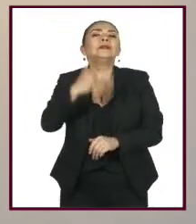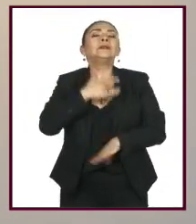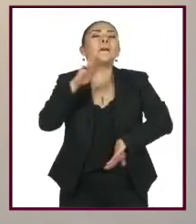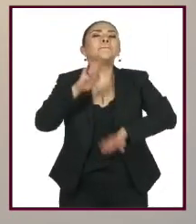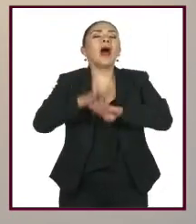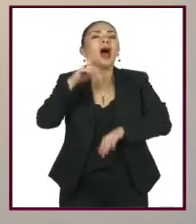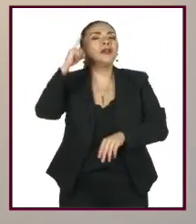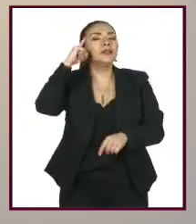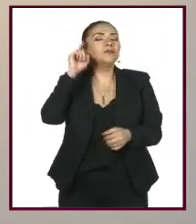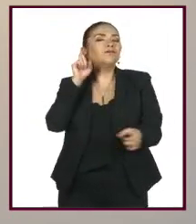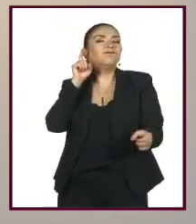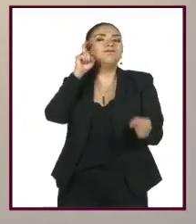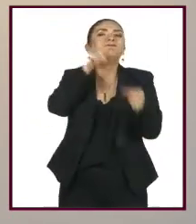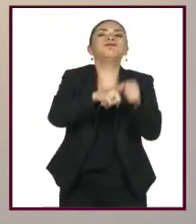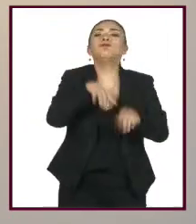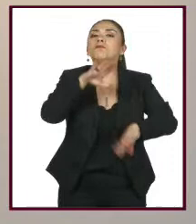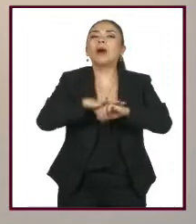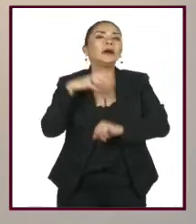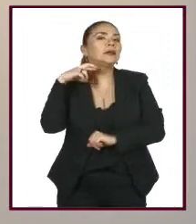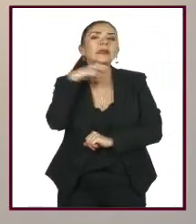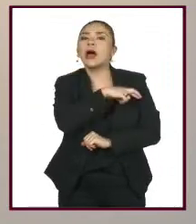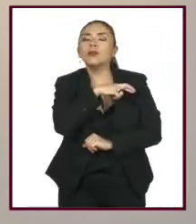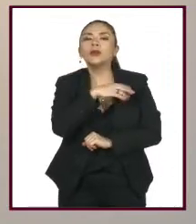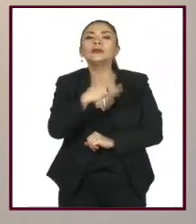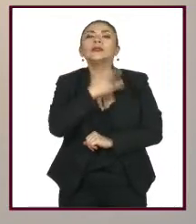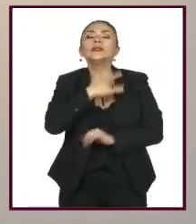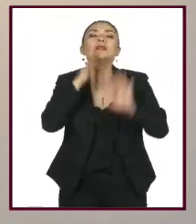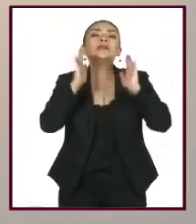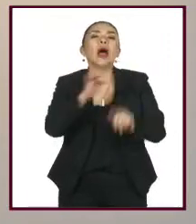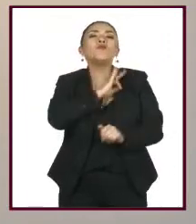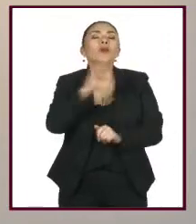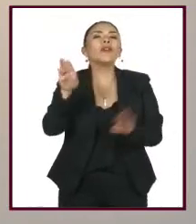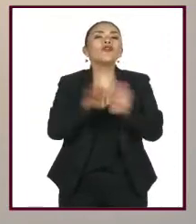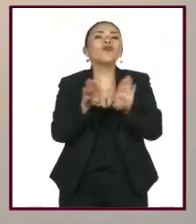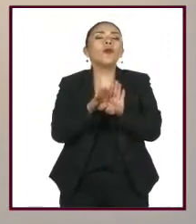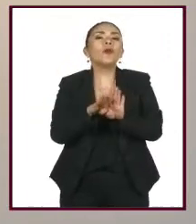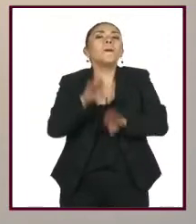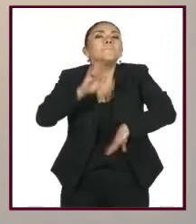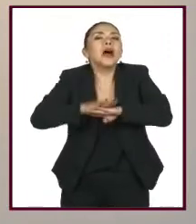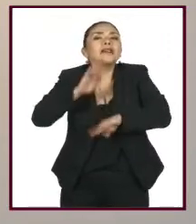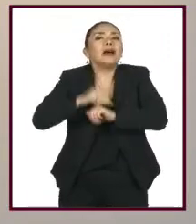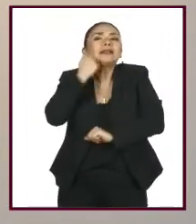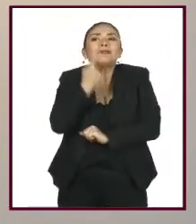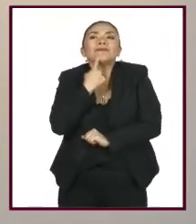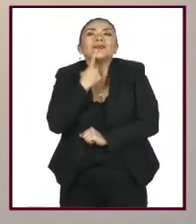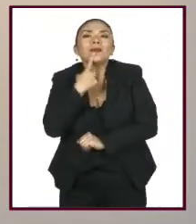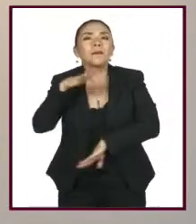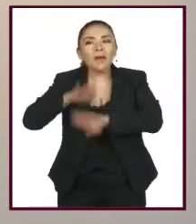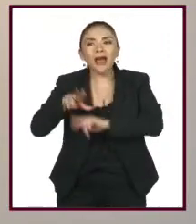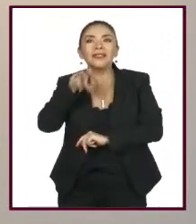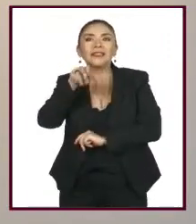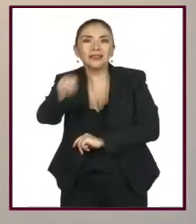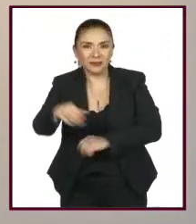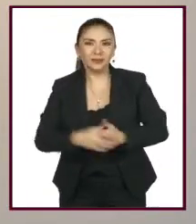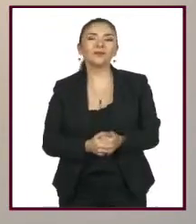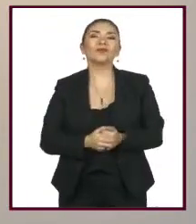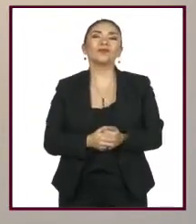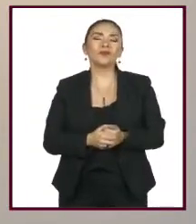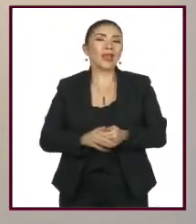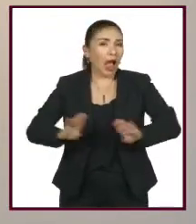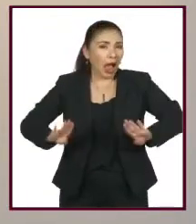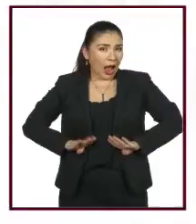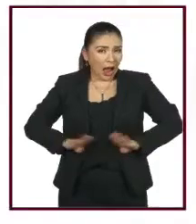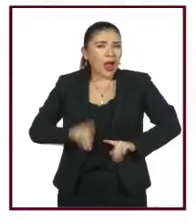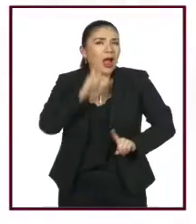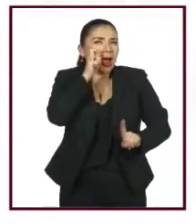desencadenar o engancharse más fácilmente y generar un trastorno por consumo de esta sustancia. El patrón de conducta